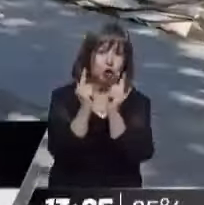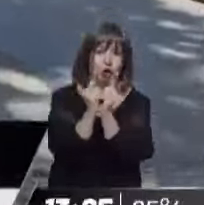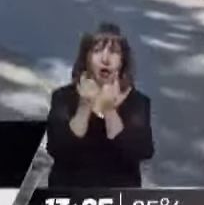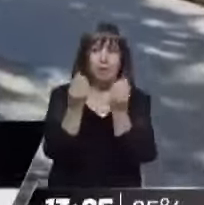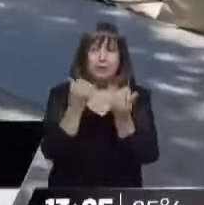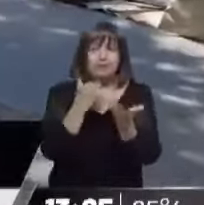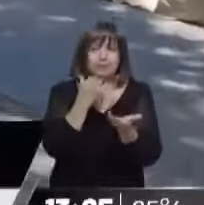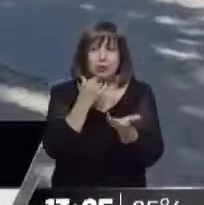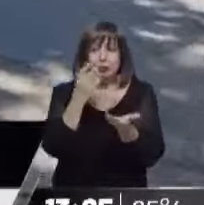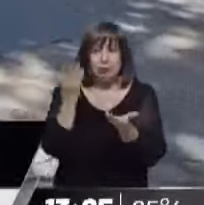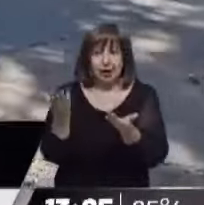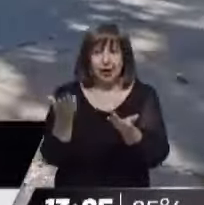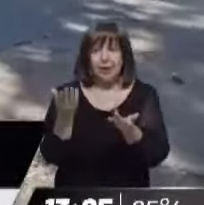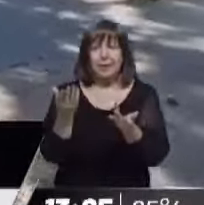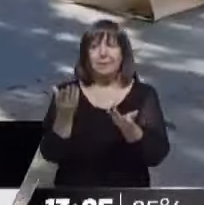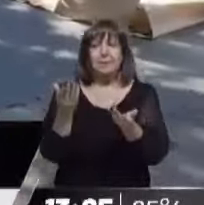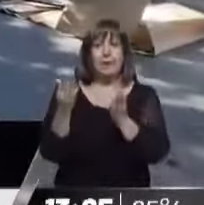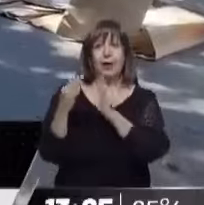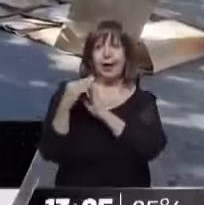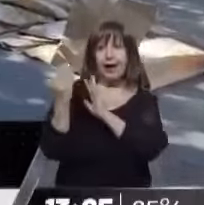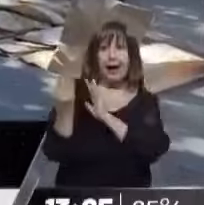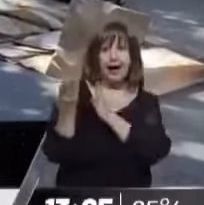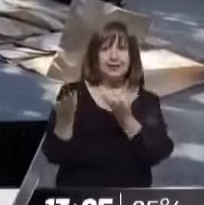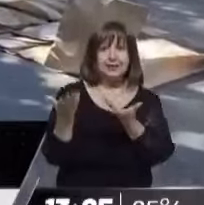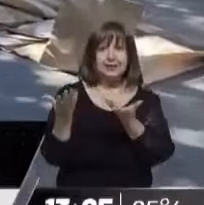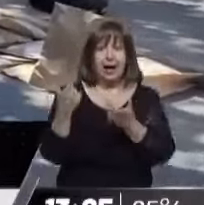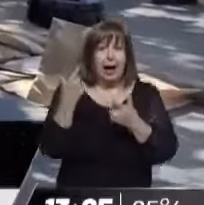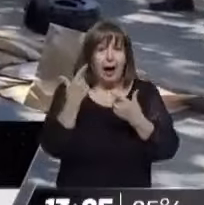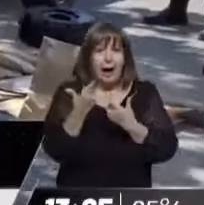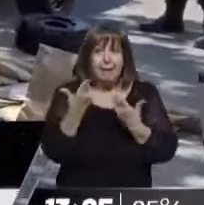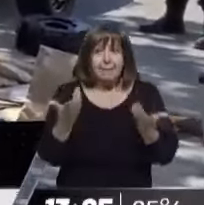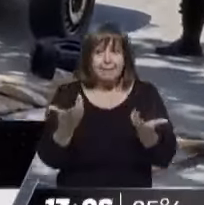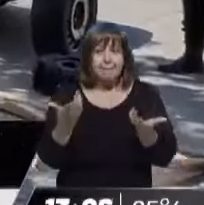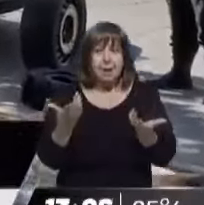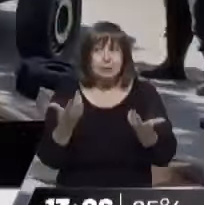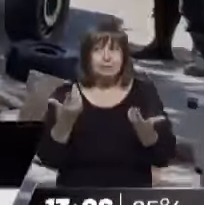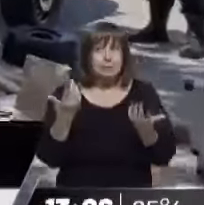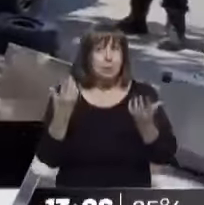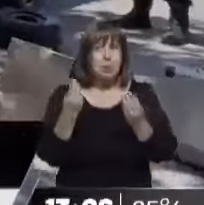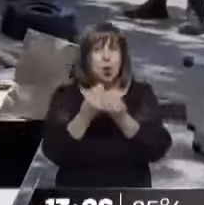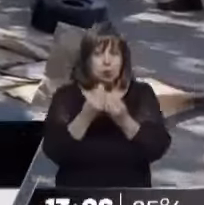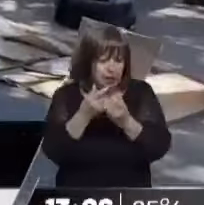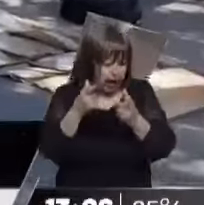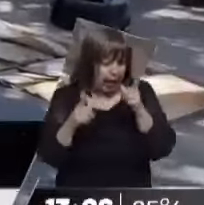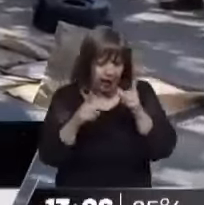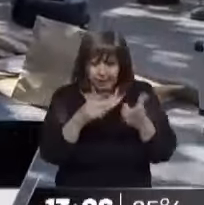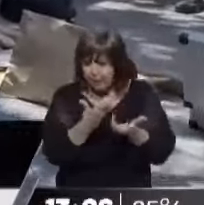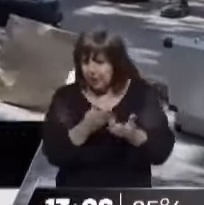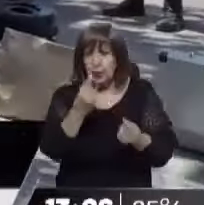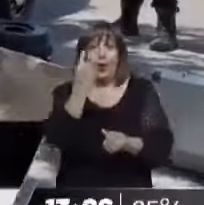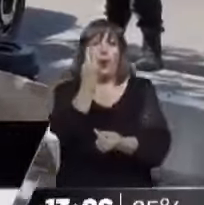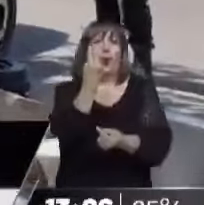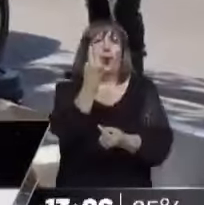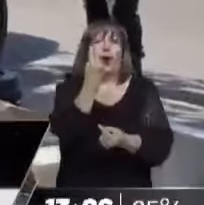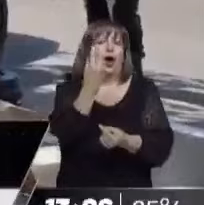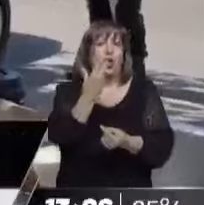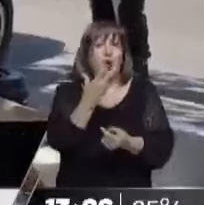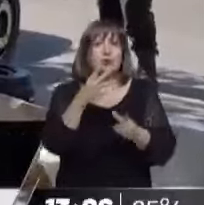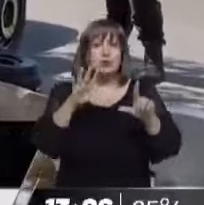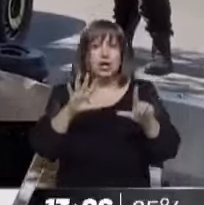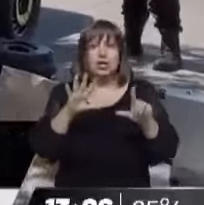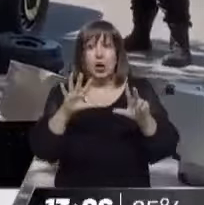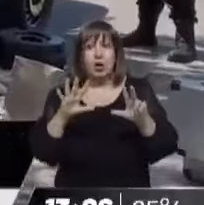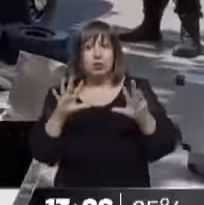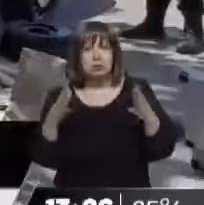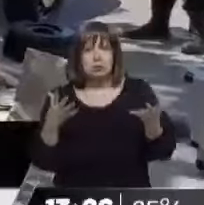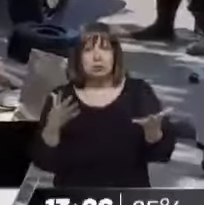la situación y sobre todo porque pensá que en este lugar habían armas. Es que por ahí no muchas armas, tampoco. Entonces por ahí es una situación muy complicada